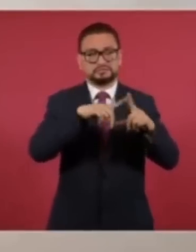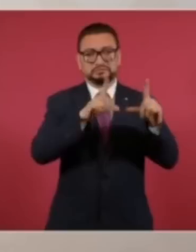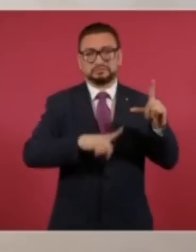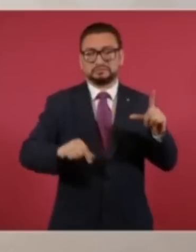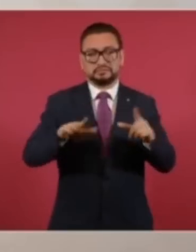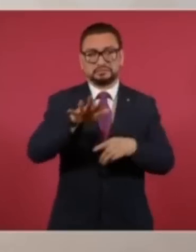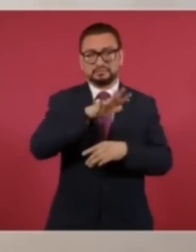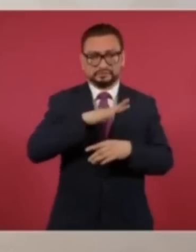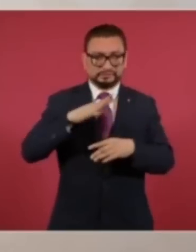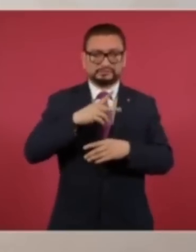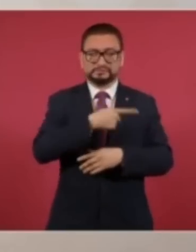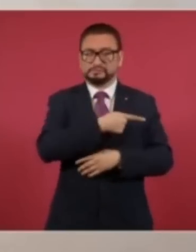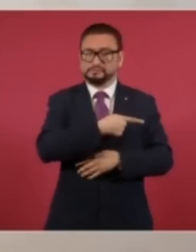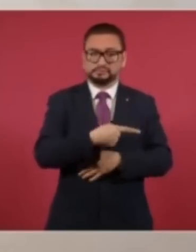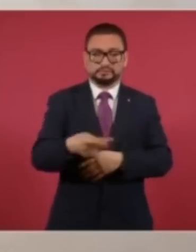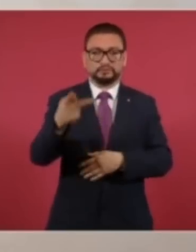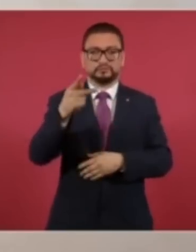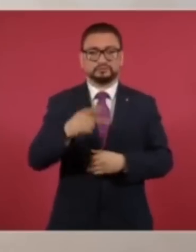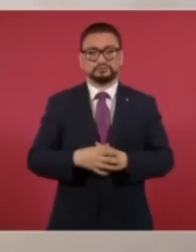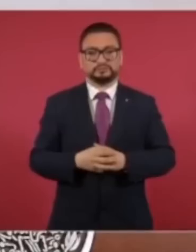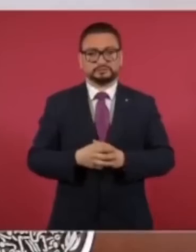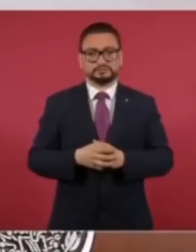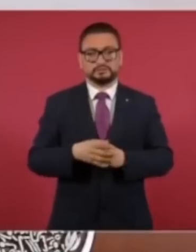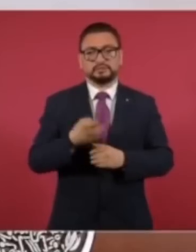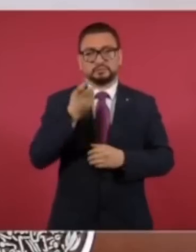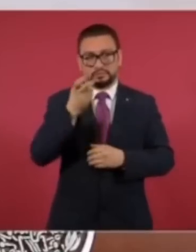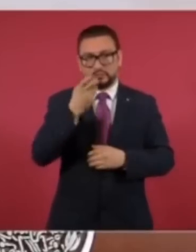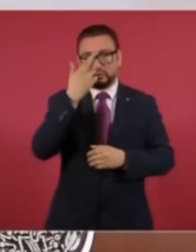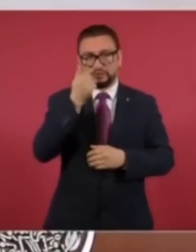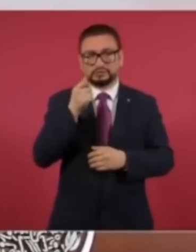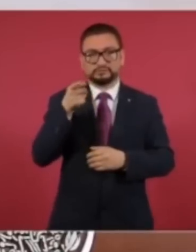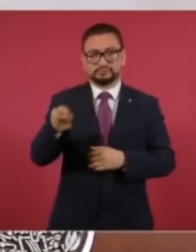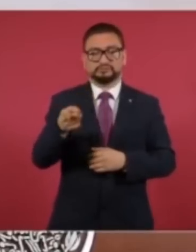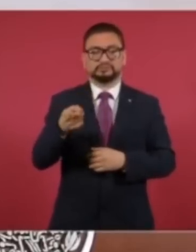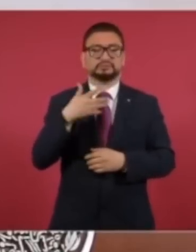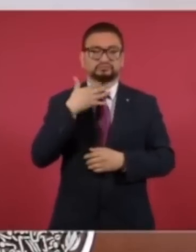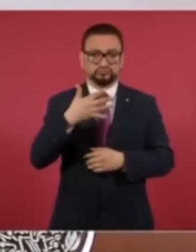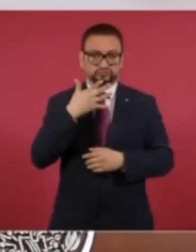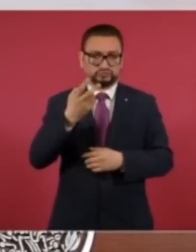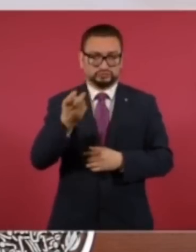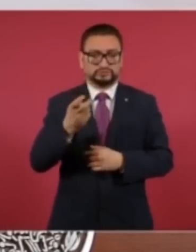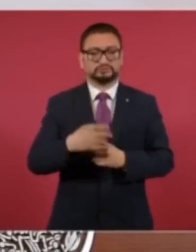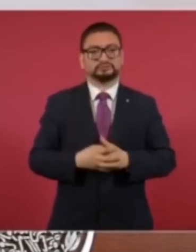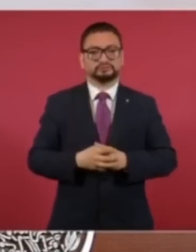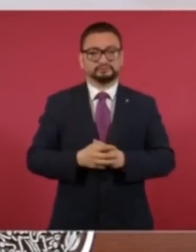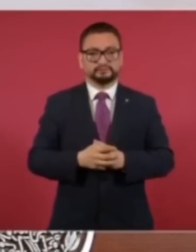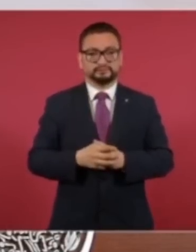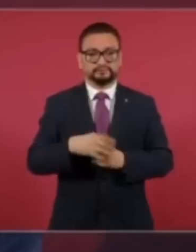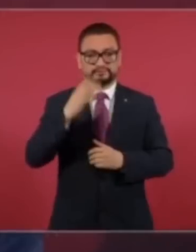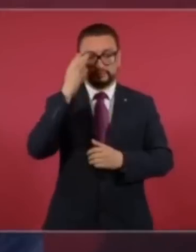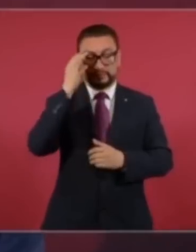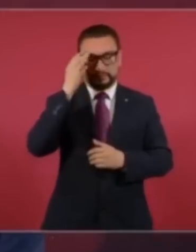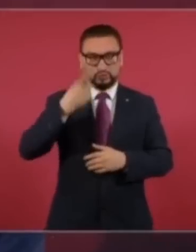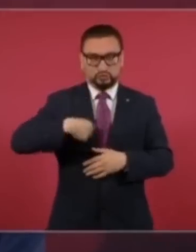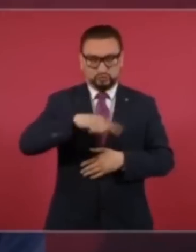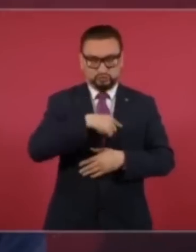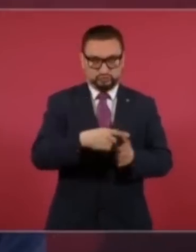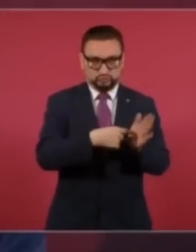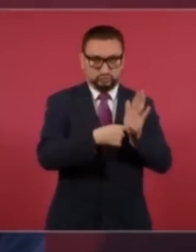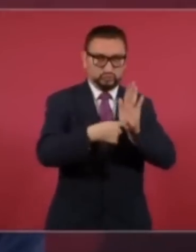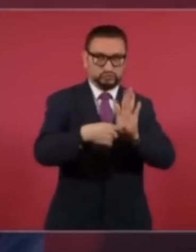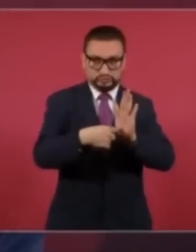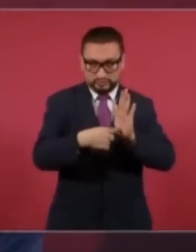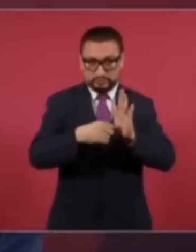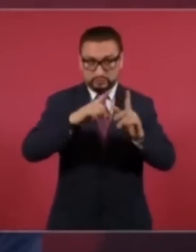la causa de la pobreza. Vamos a demostrar que es el